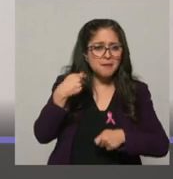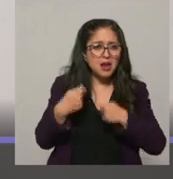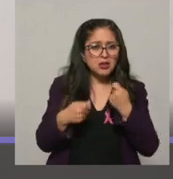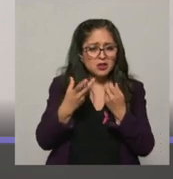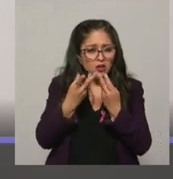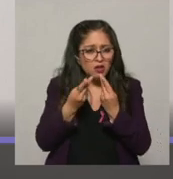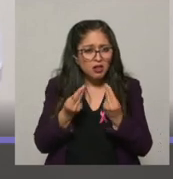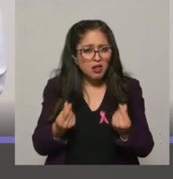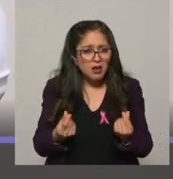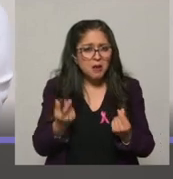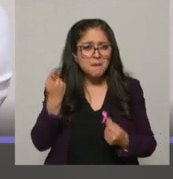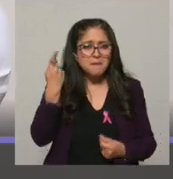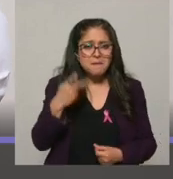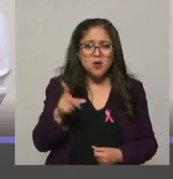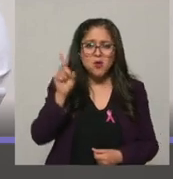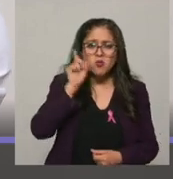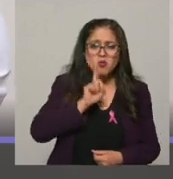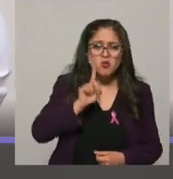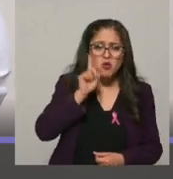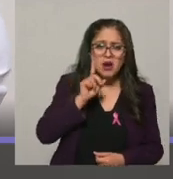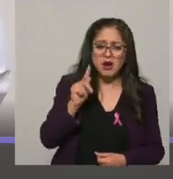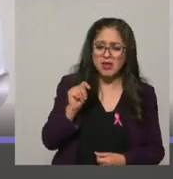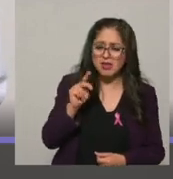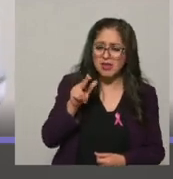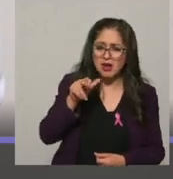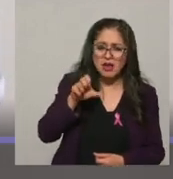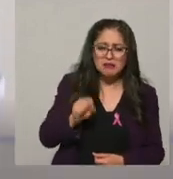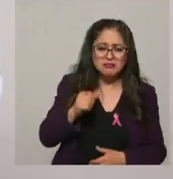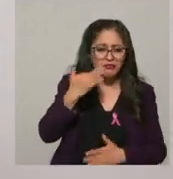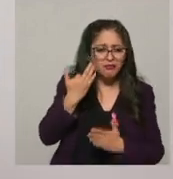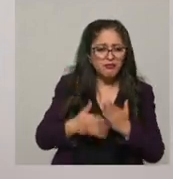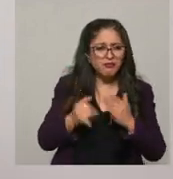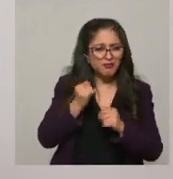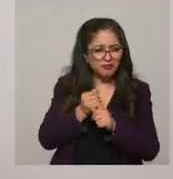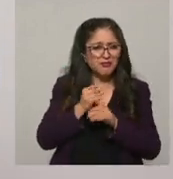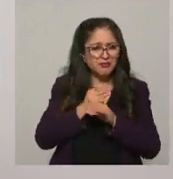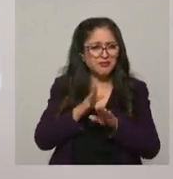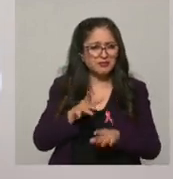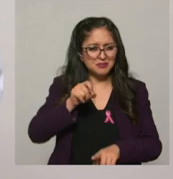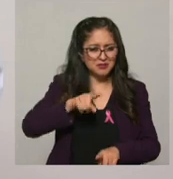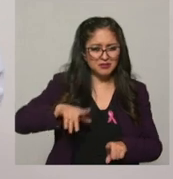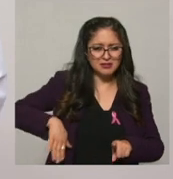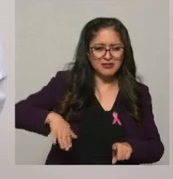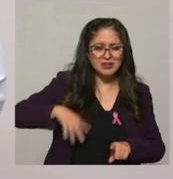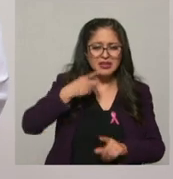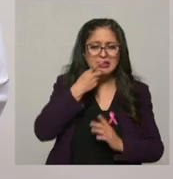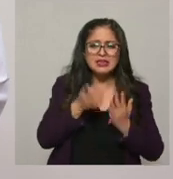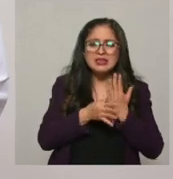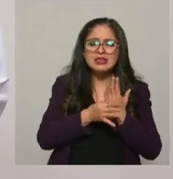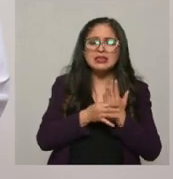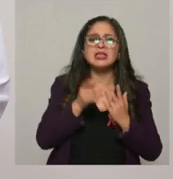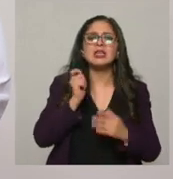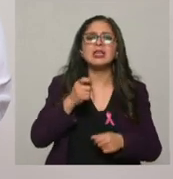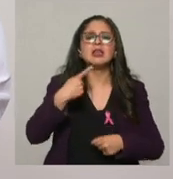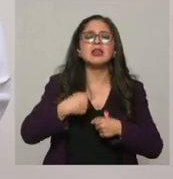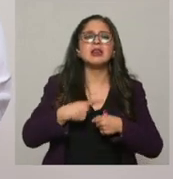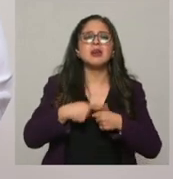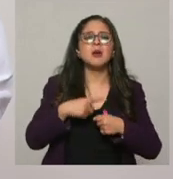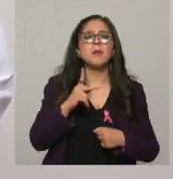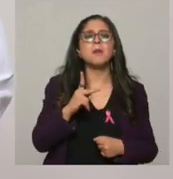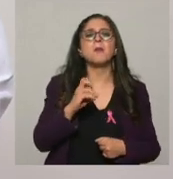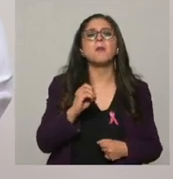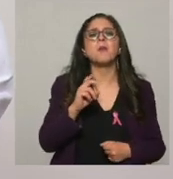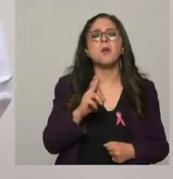Pero todas las chicas trans que por desinformación, que es como bien decía la compañera, se llama la enfermedad por